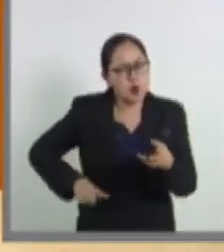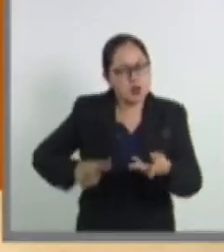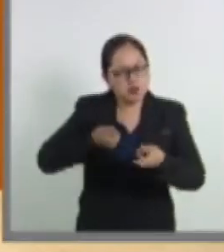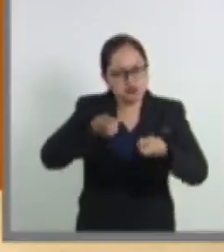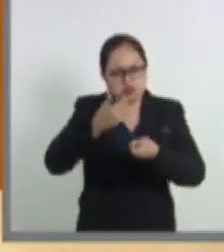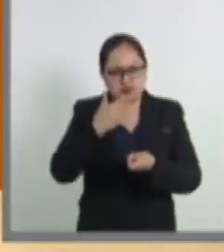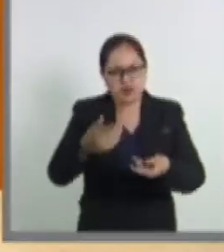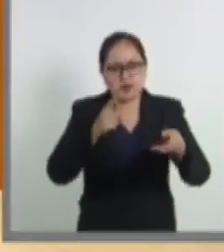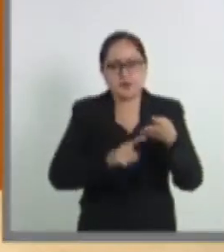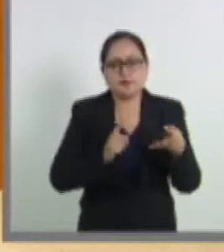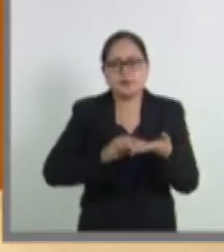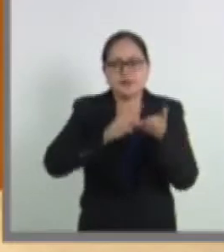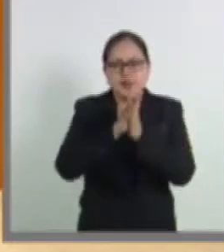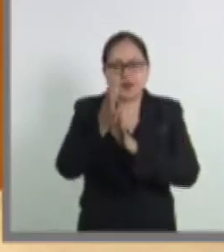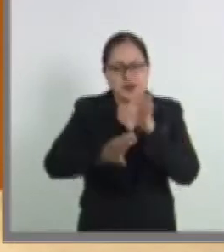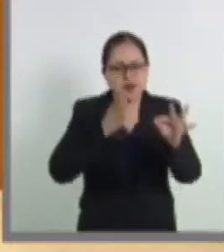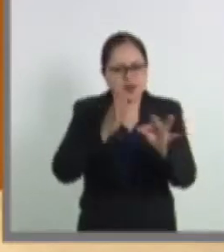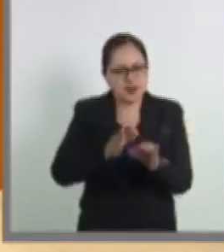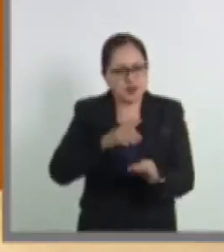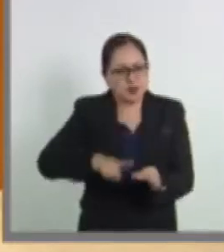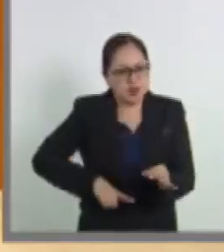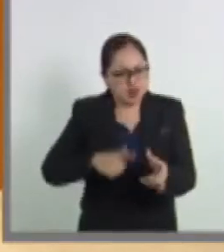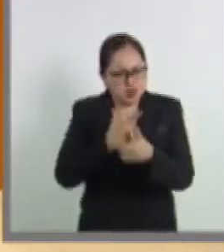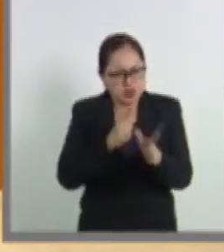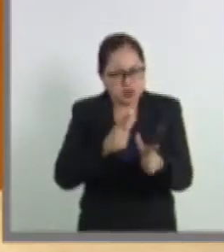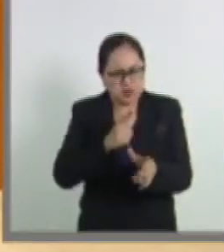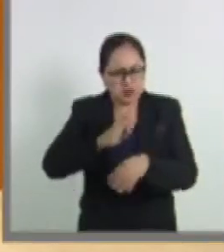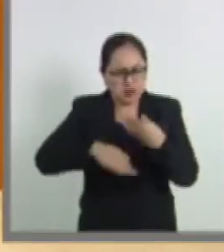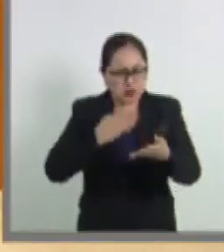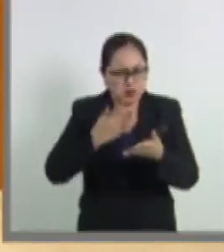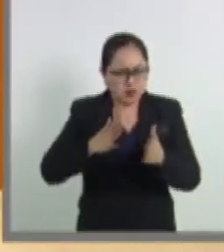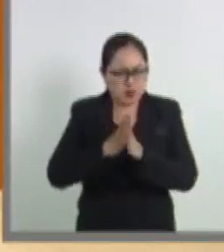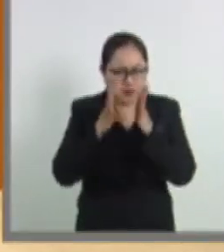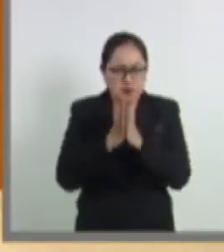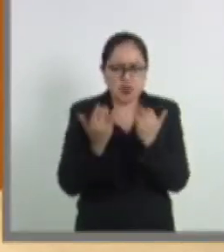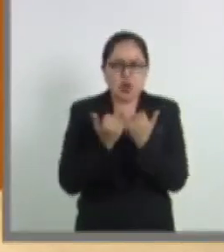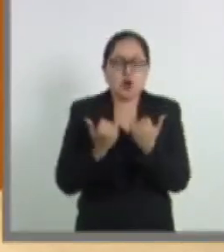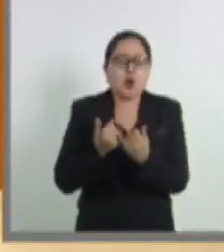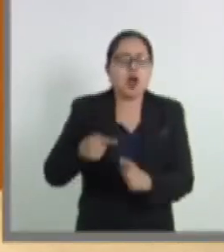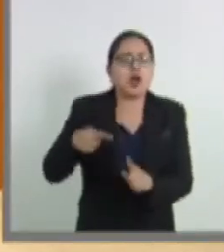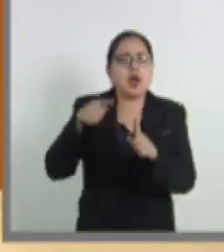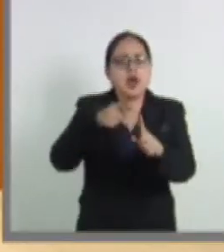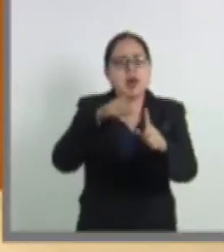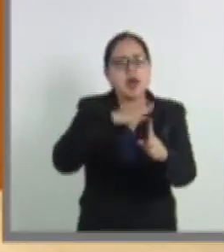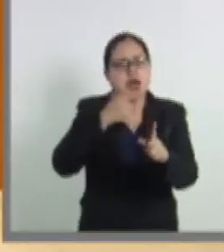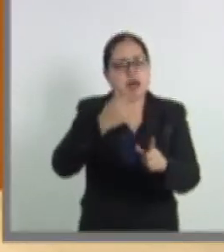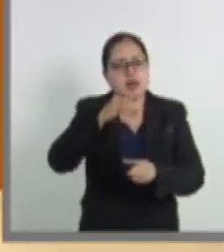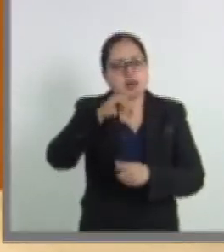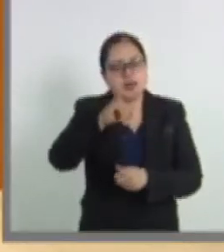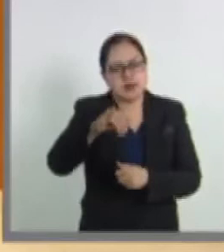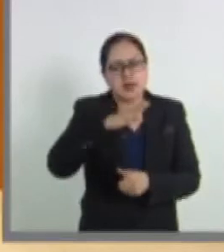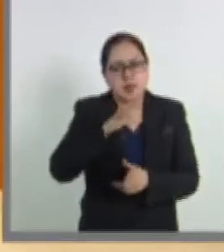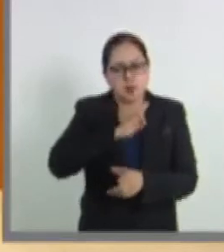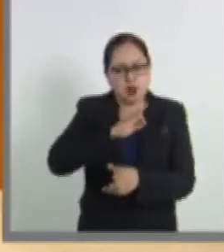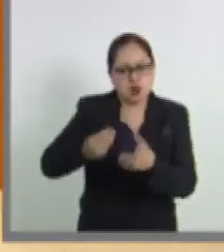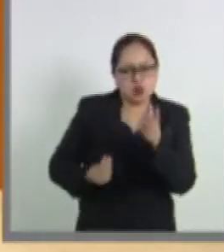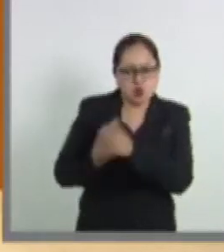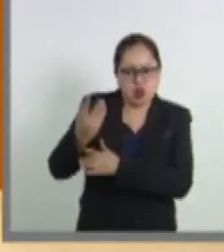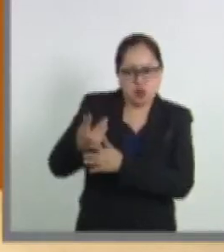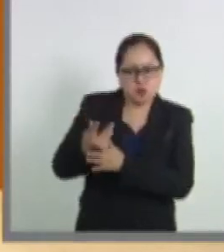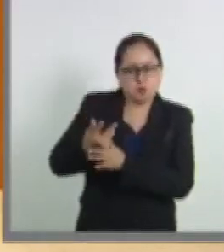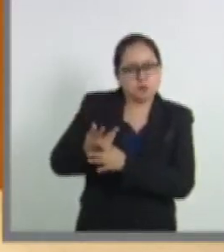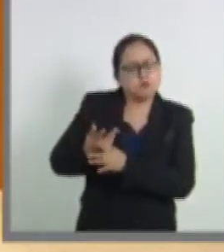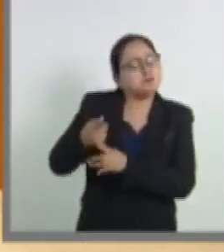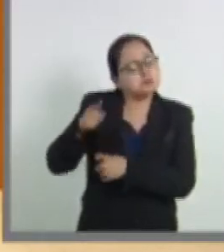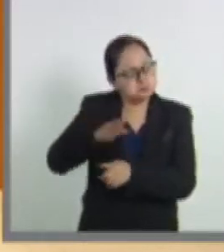la consolidación de la democracia y el Estado de Derecho, así como el hacer de Haití un país apto para la inversión, algo a lo que México